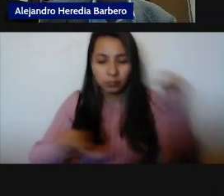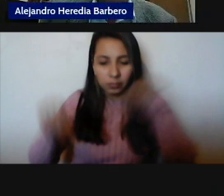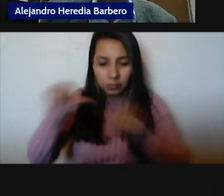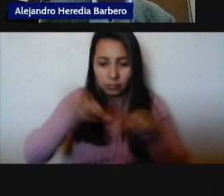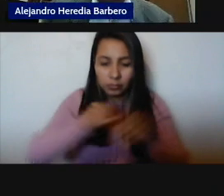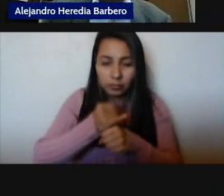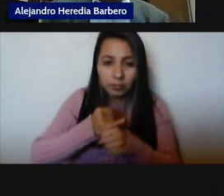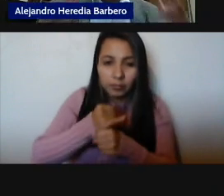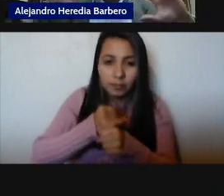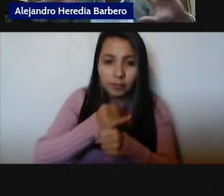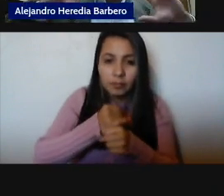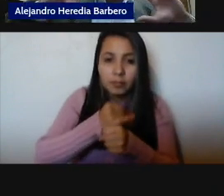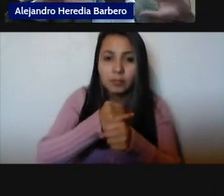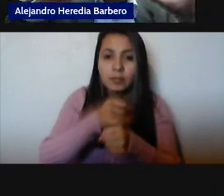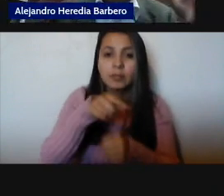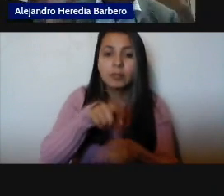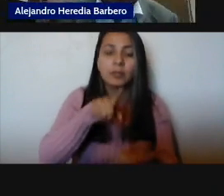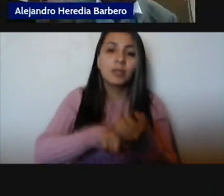en su experimento,